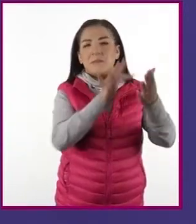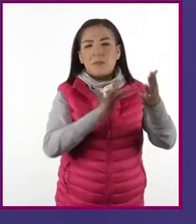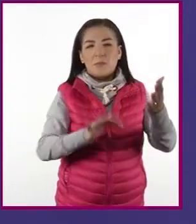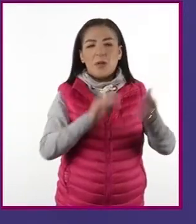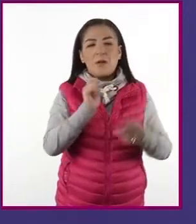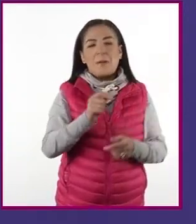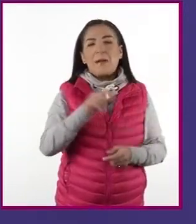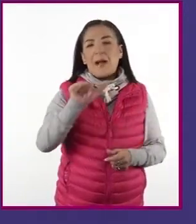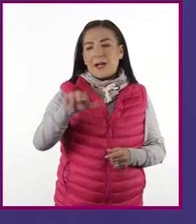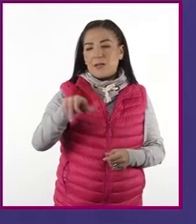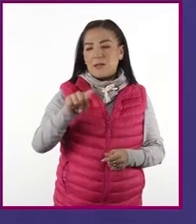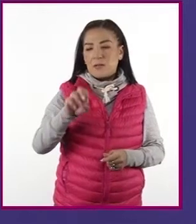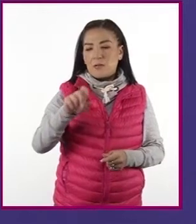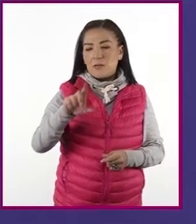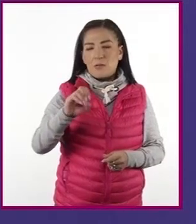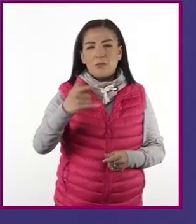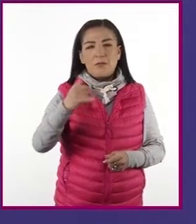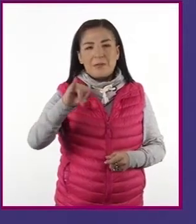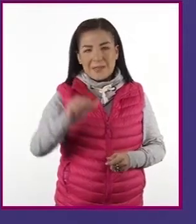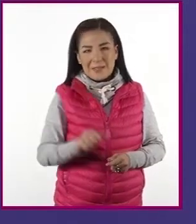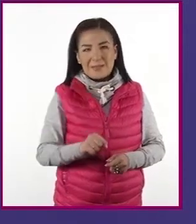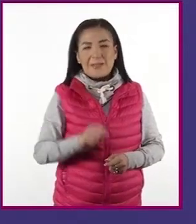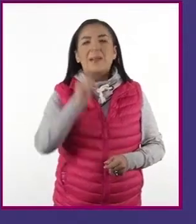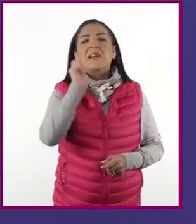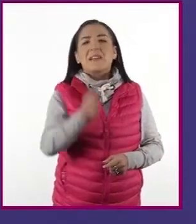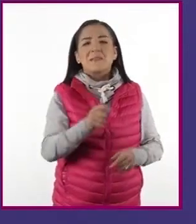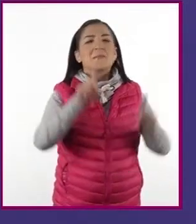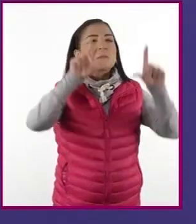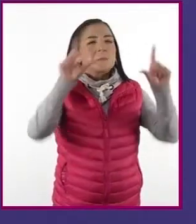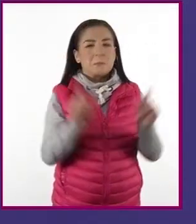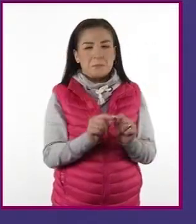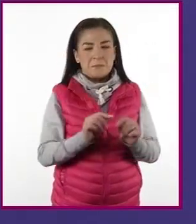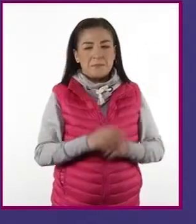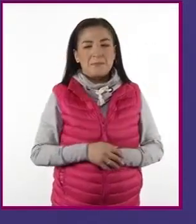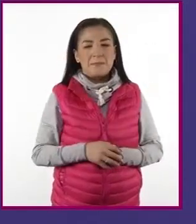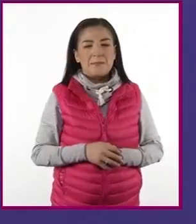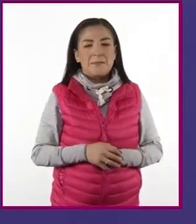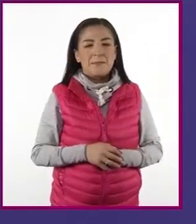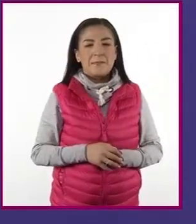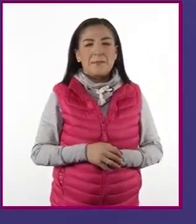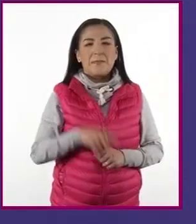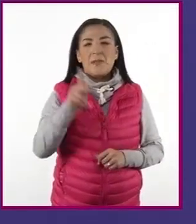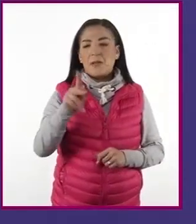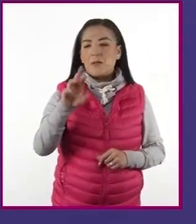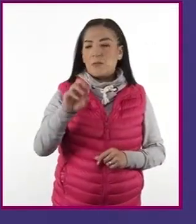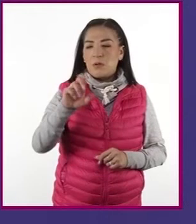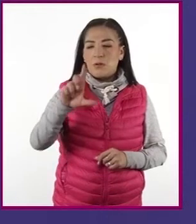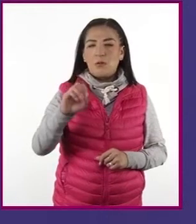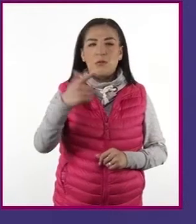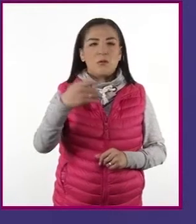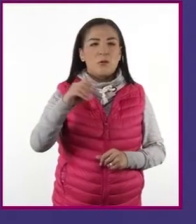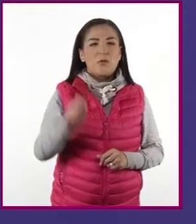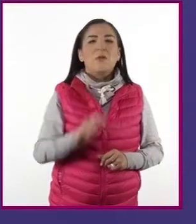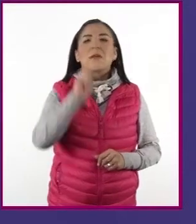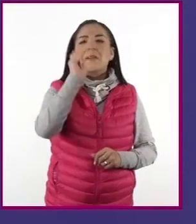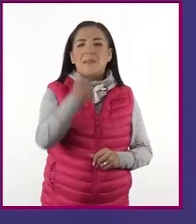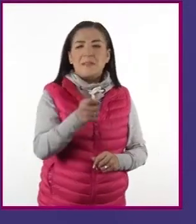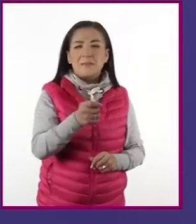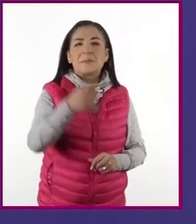En resumen, podemos decir que el prólogo de una antología brinda